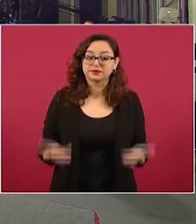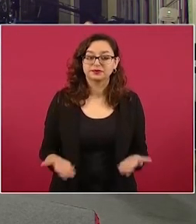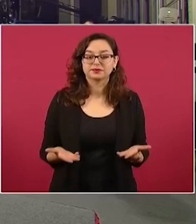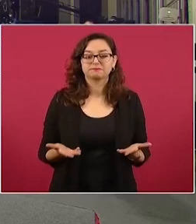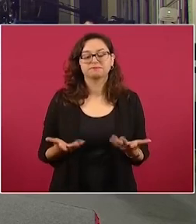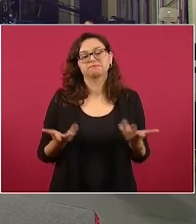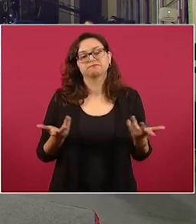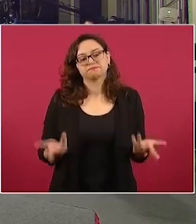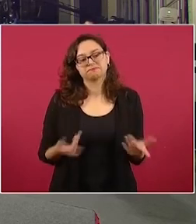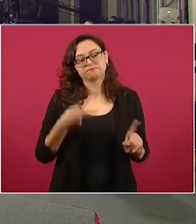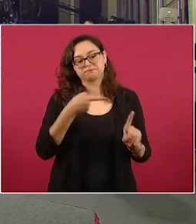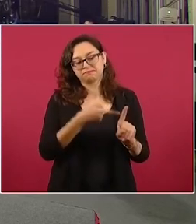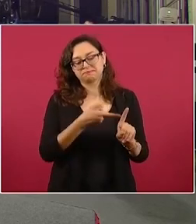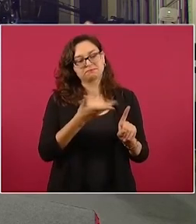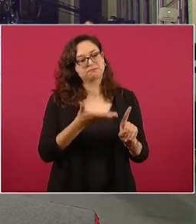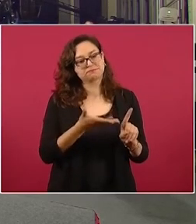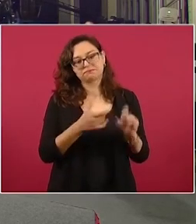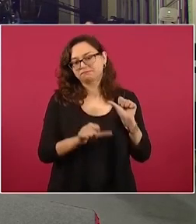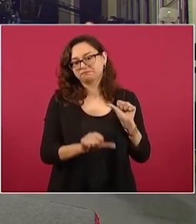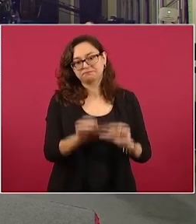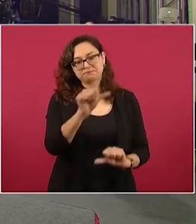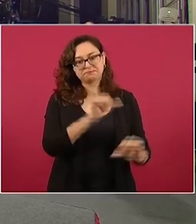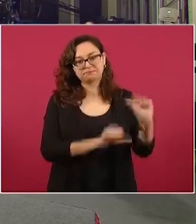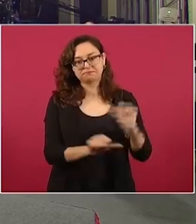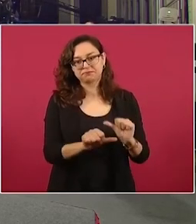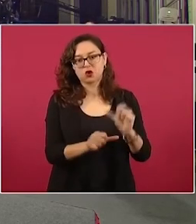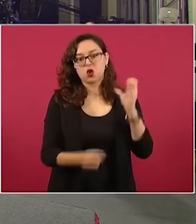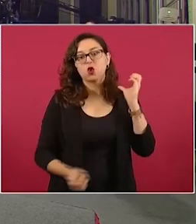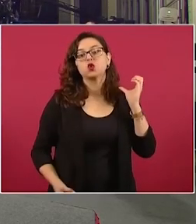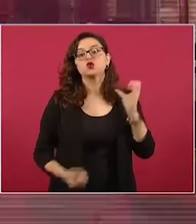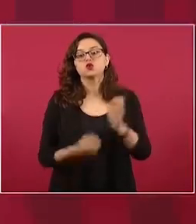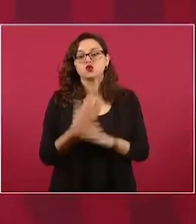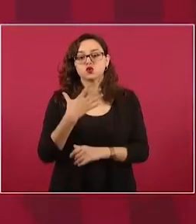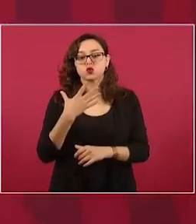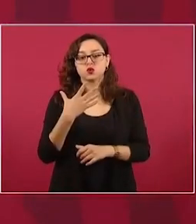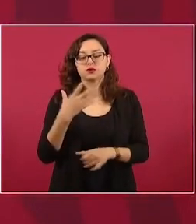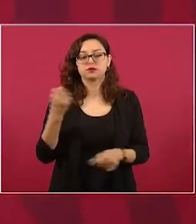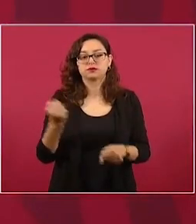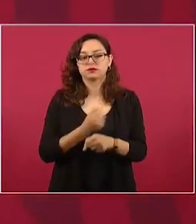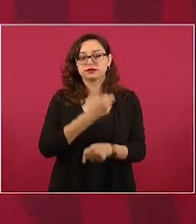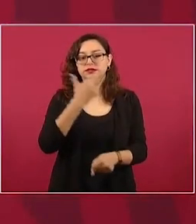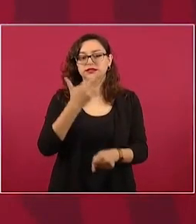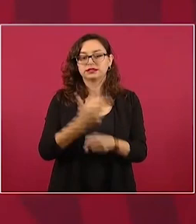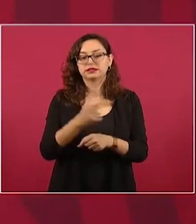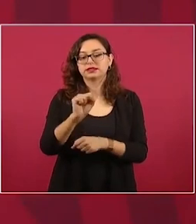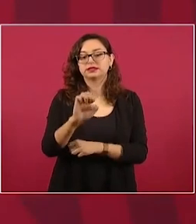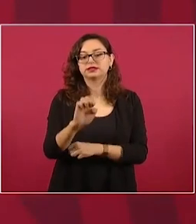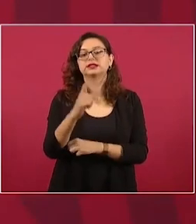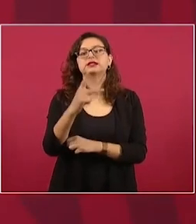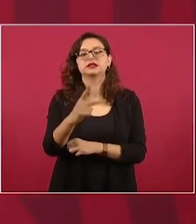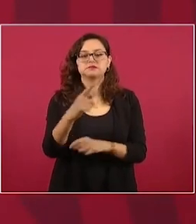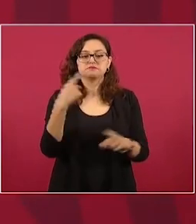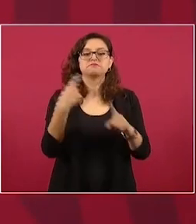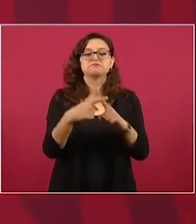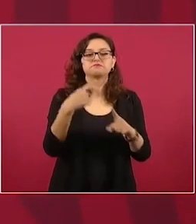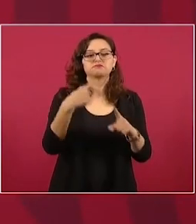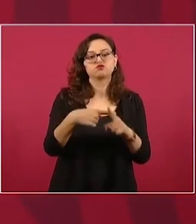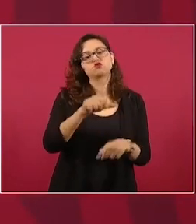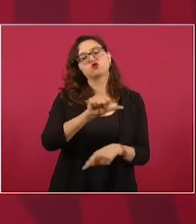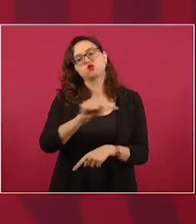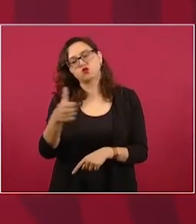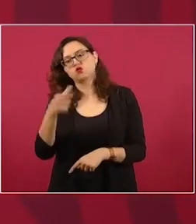a quien va a sustituir a la maestra Delfina. Se trata de otra